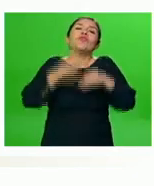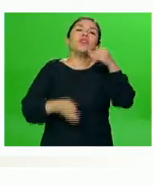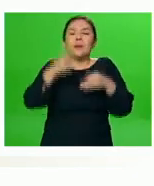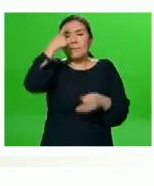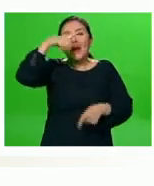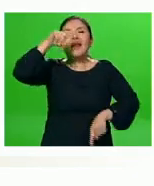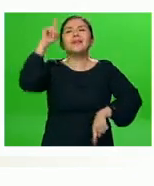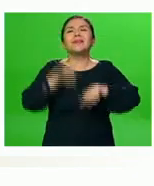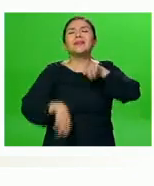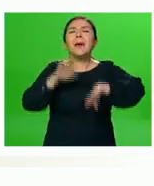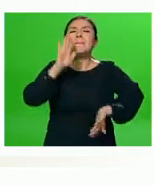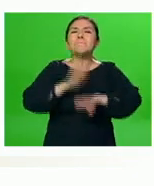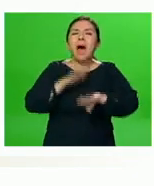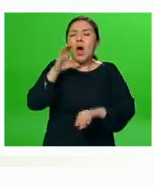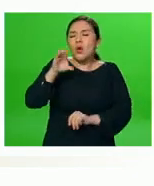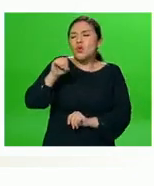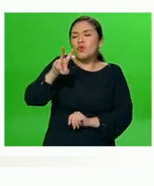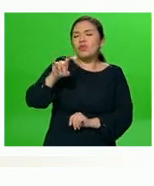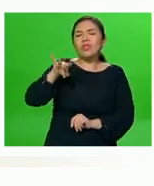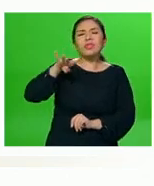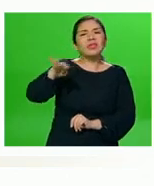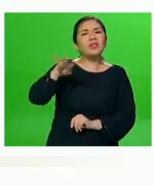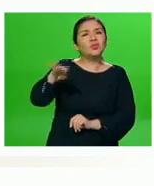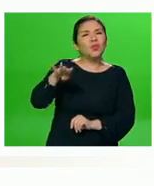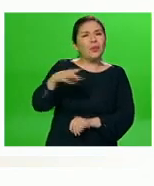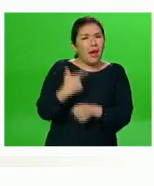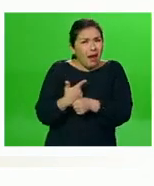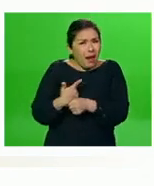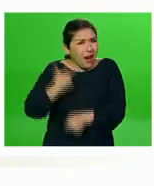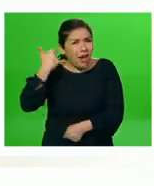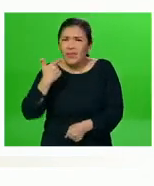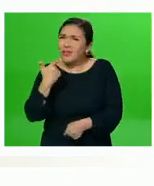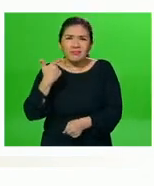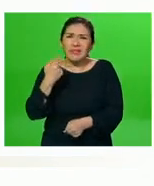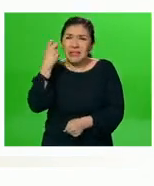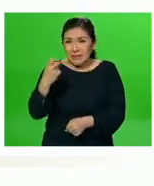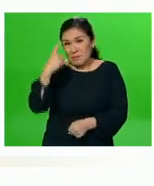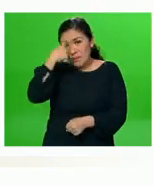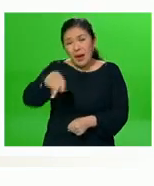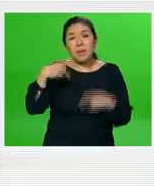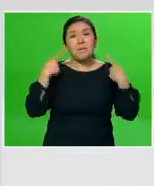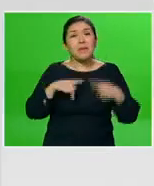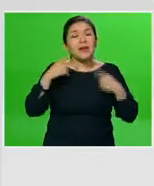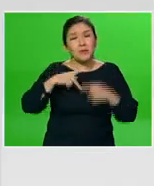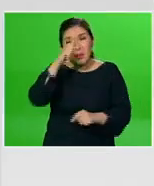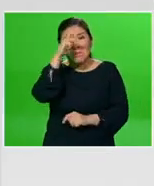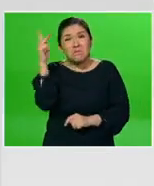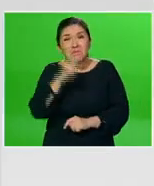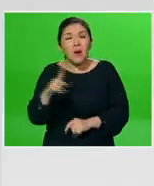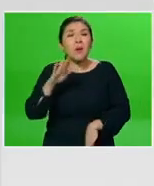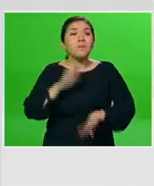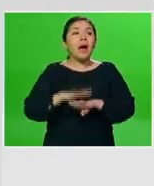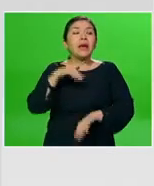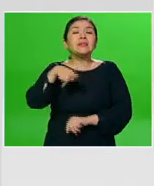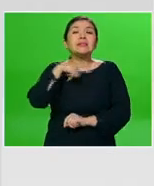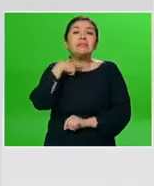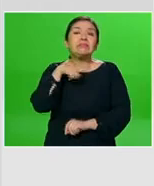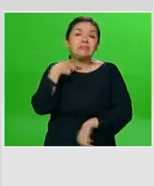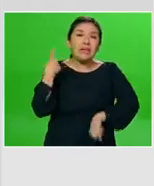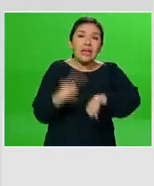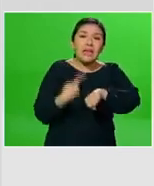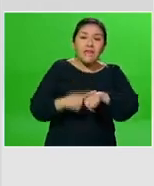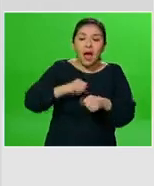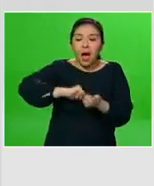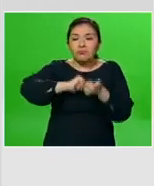la cubrir grave lakovic y crítica es decir aquella kobe 19 que va a